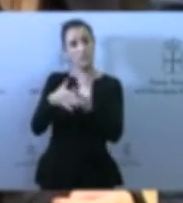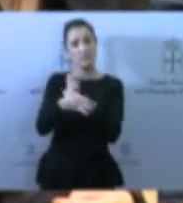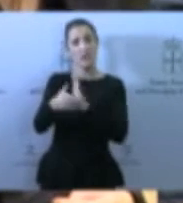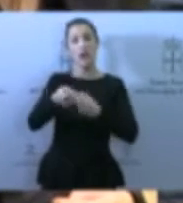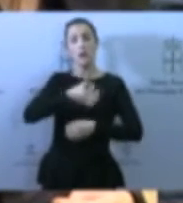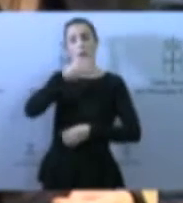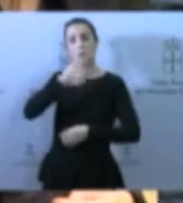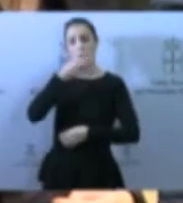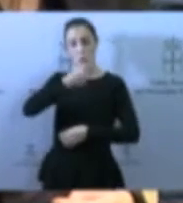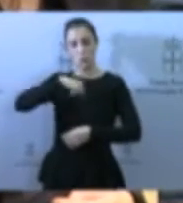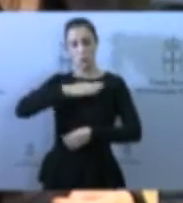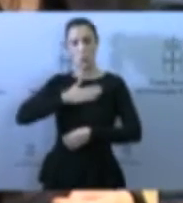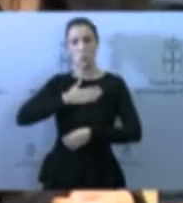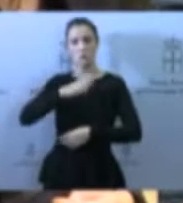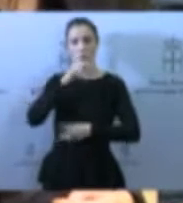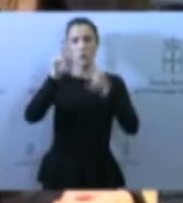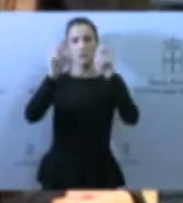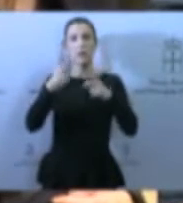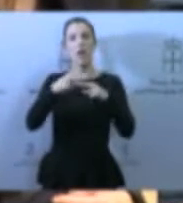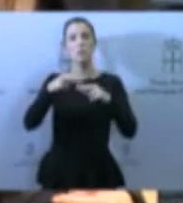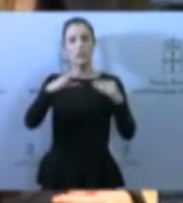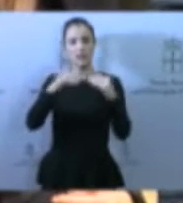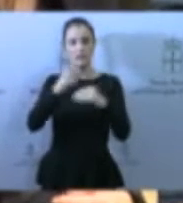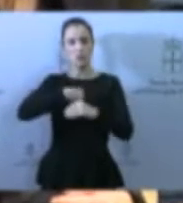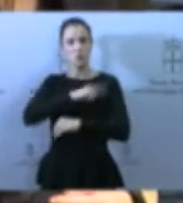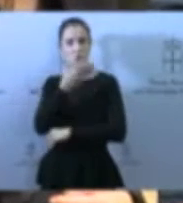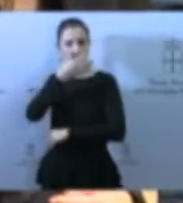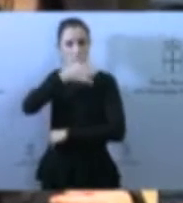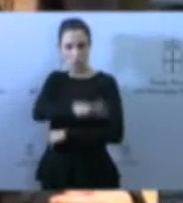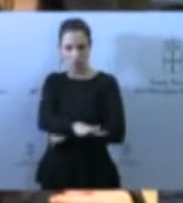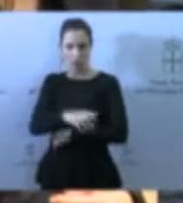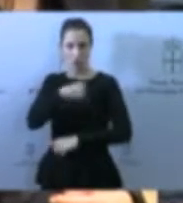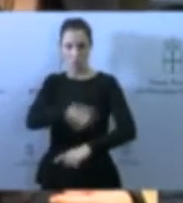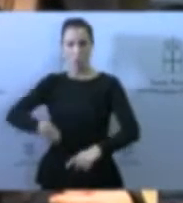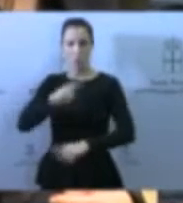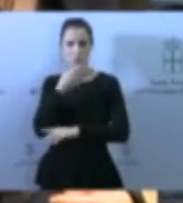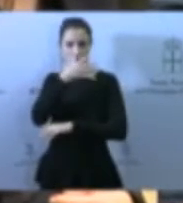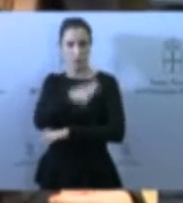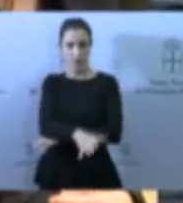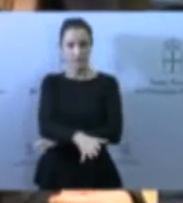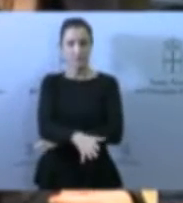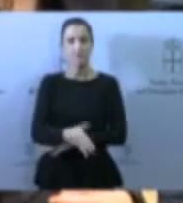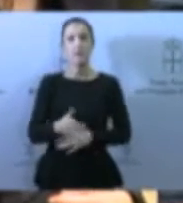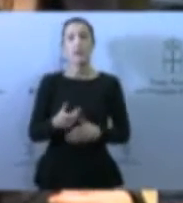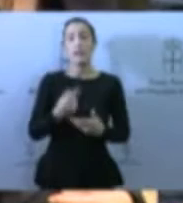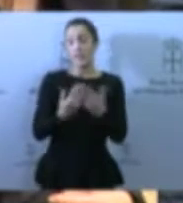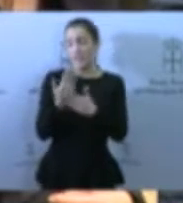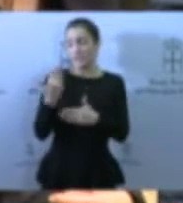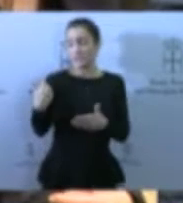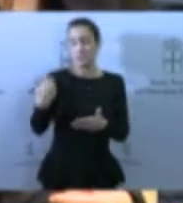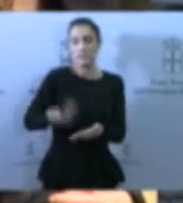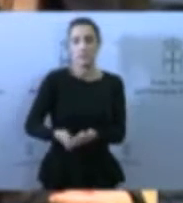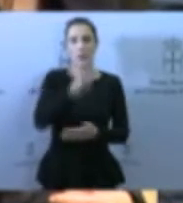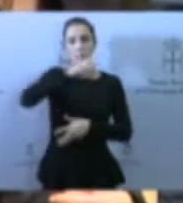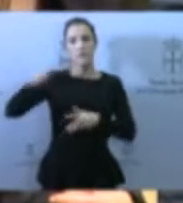nos de la política del clientelismo que también venimos denunciando dende Podemos. Estos días miles de asturianos e asturianas quedaron en sin